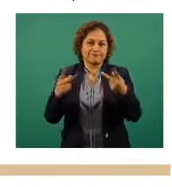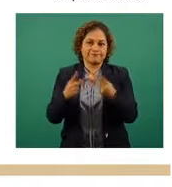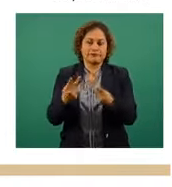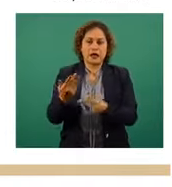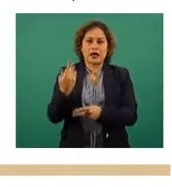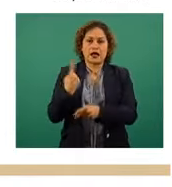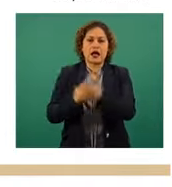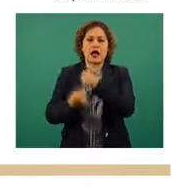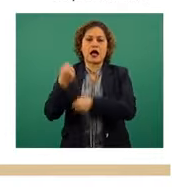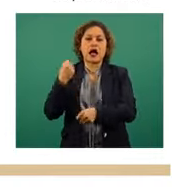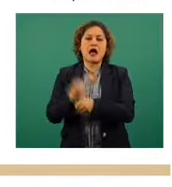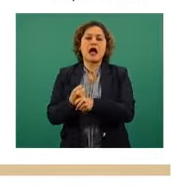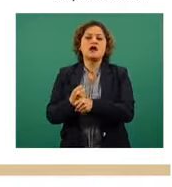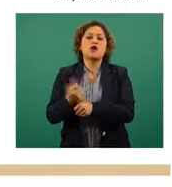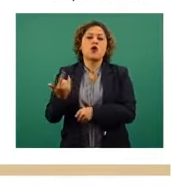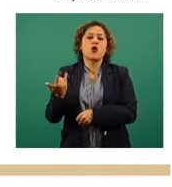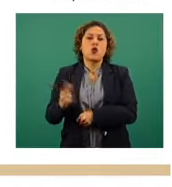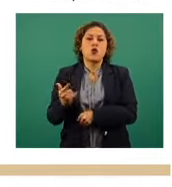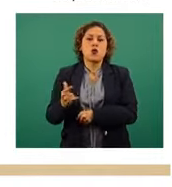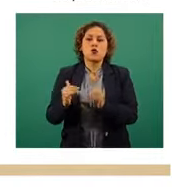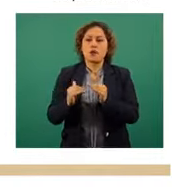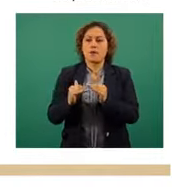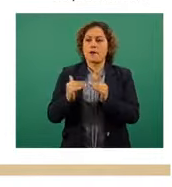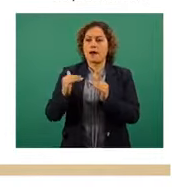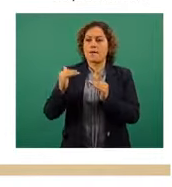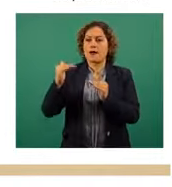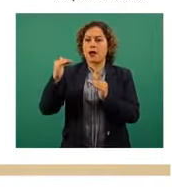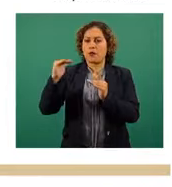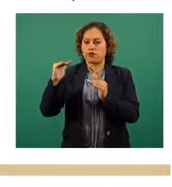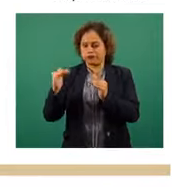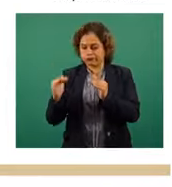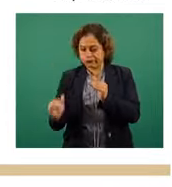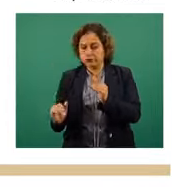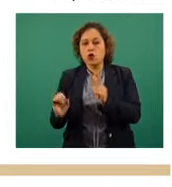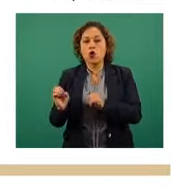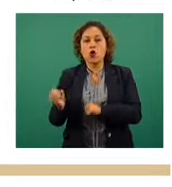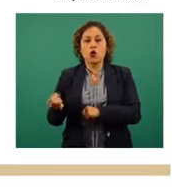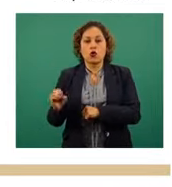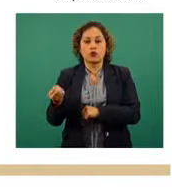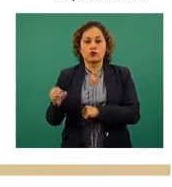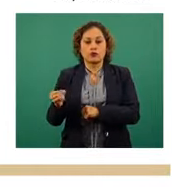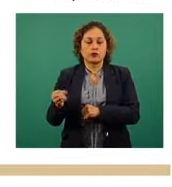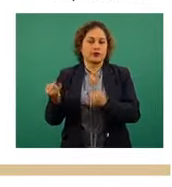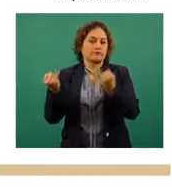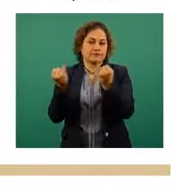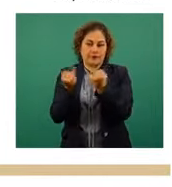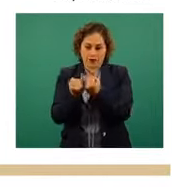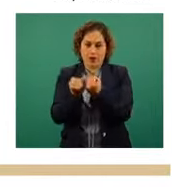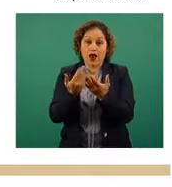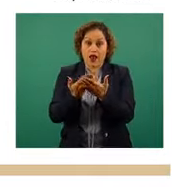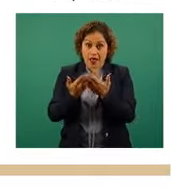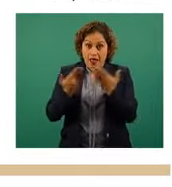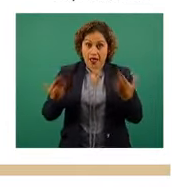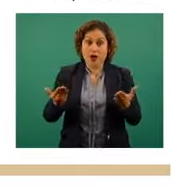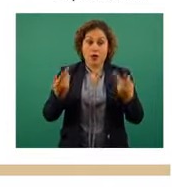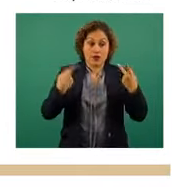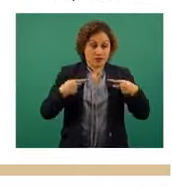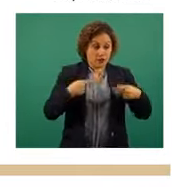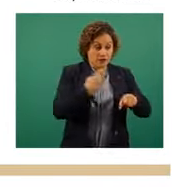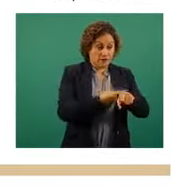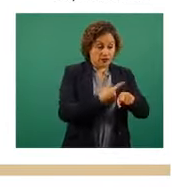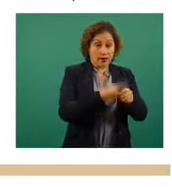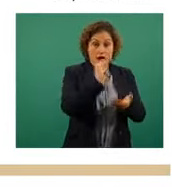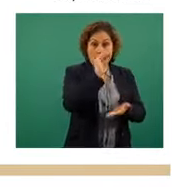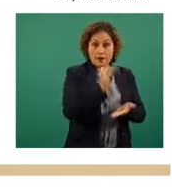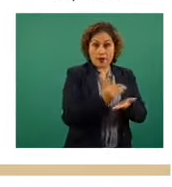pasado, descendió, empezó a subir en octubre y también, al igual que los casos, empieza a reducirse la ocupación hospitalaria.